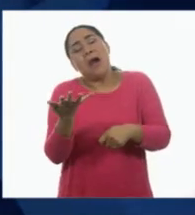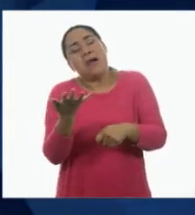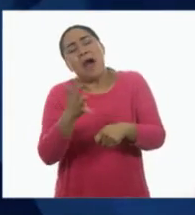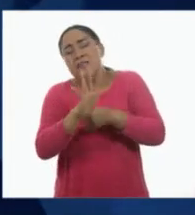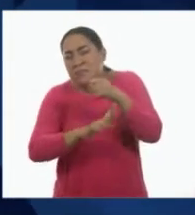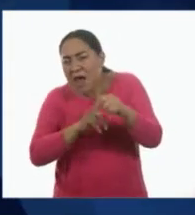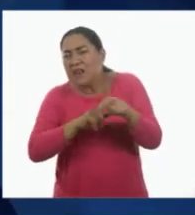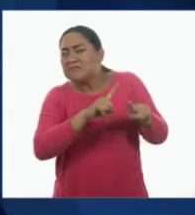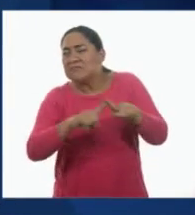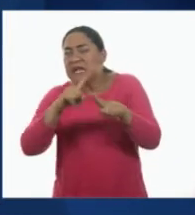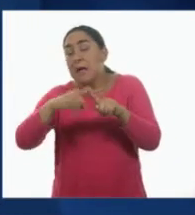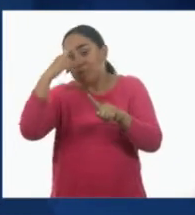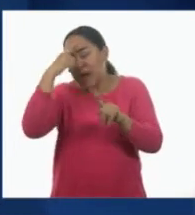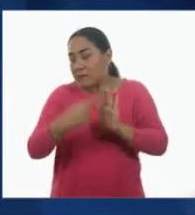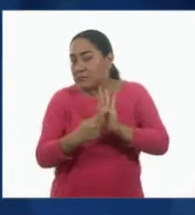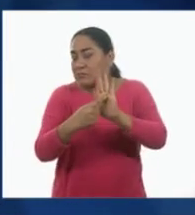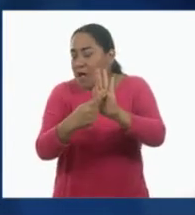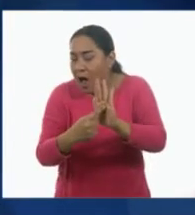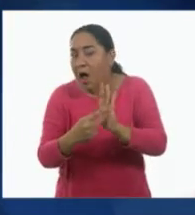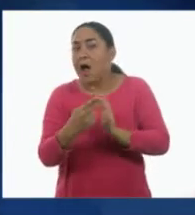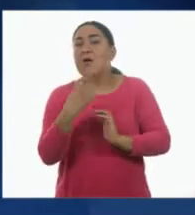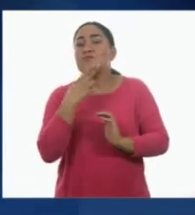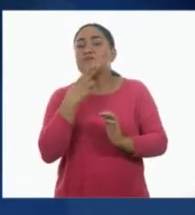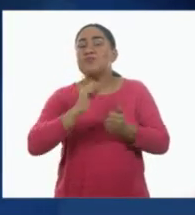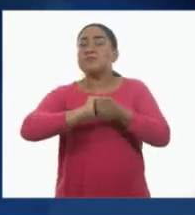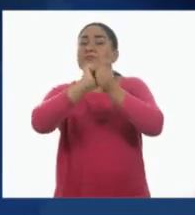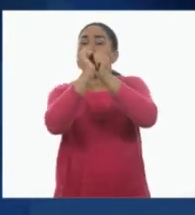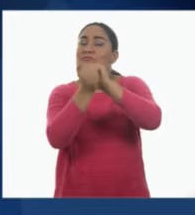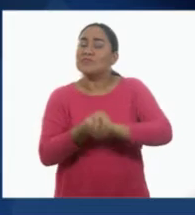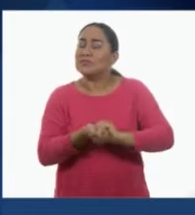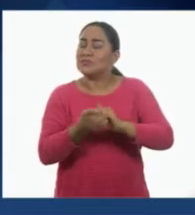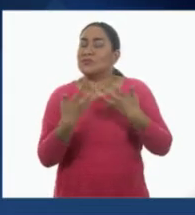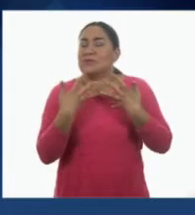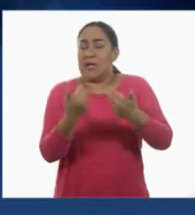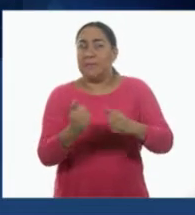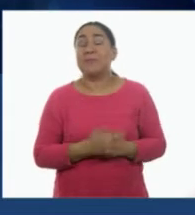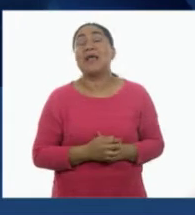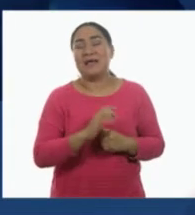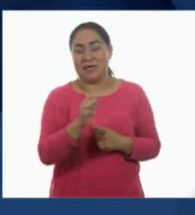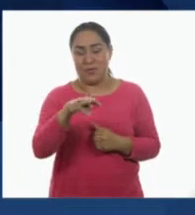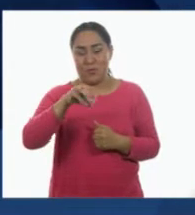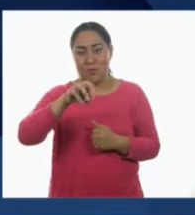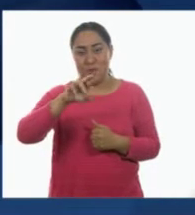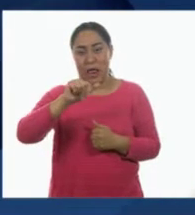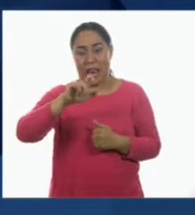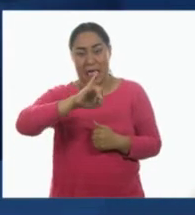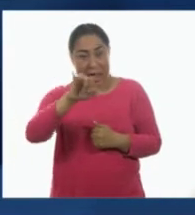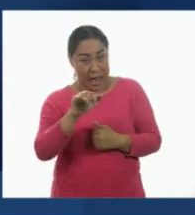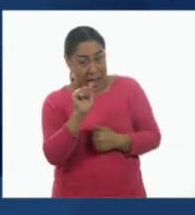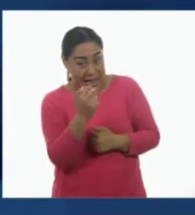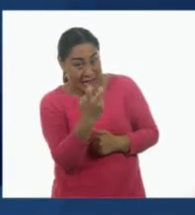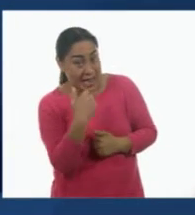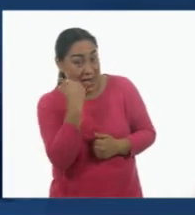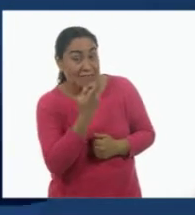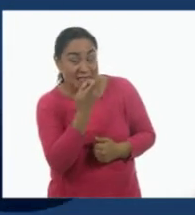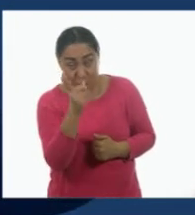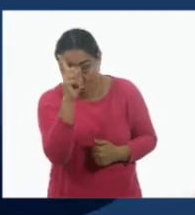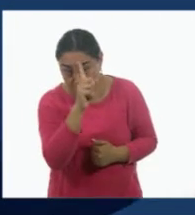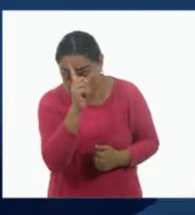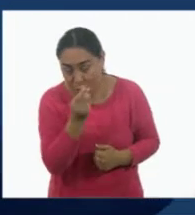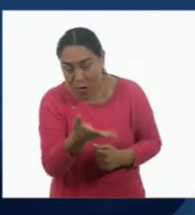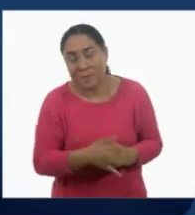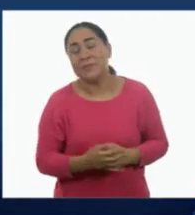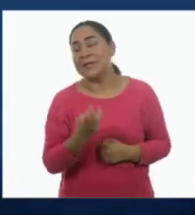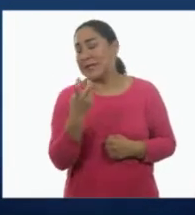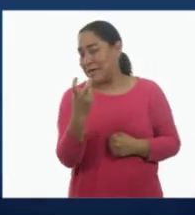para dar una enseñanza útil o moral. Esa enseñanza se llamaba moraleja, ¿no? Exactamente. Al igual que